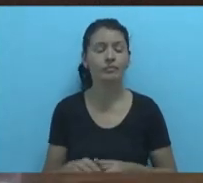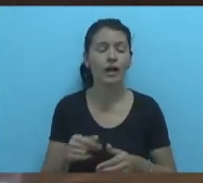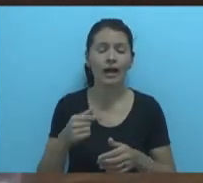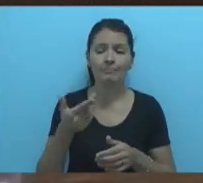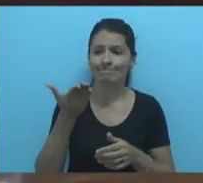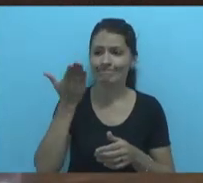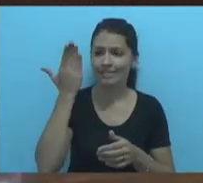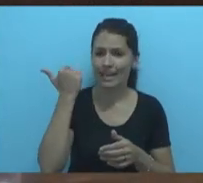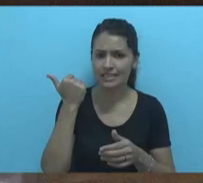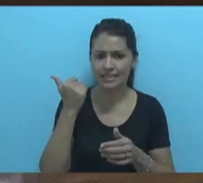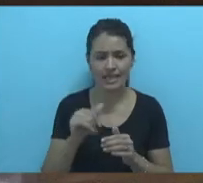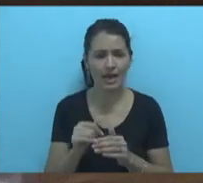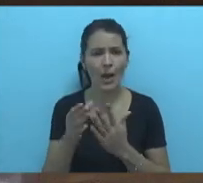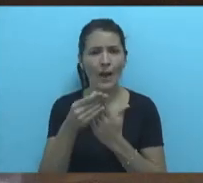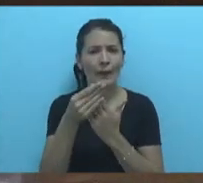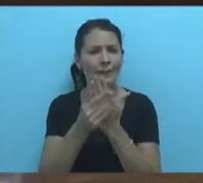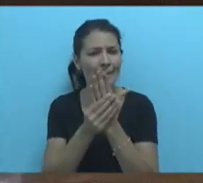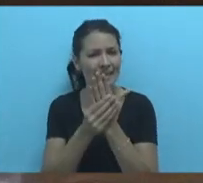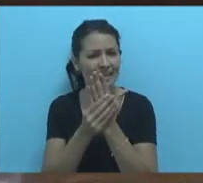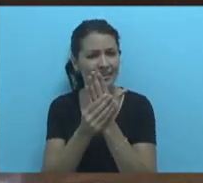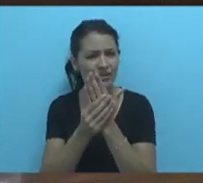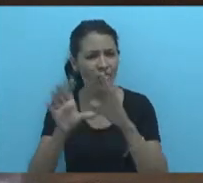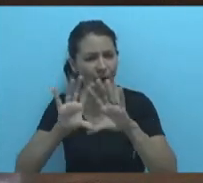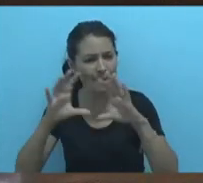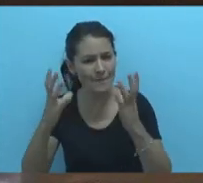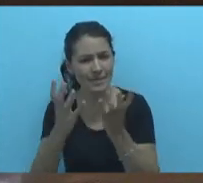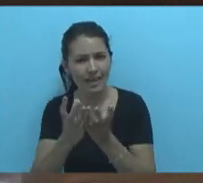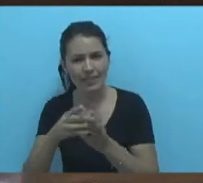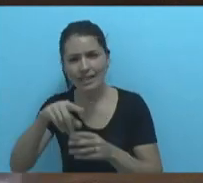vergüenza de ministro de Ambiente que tenemos a nivel nacional